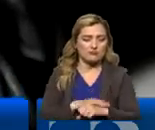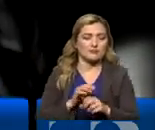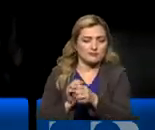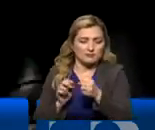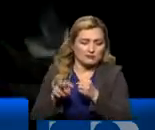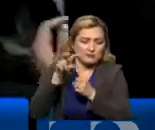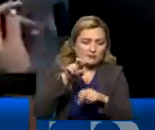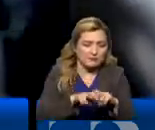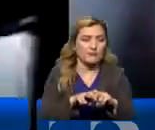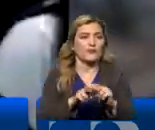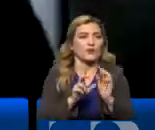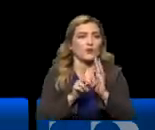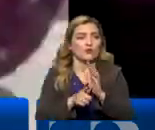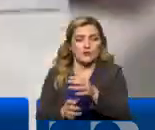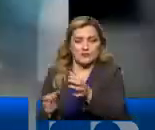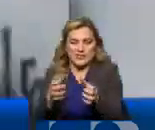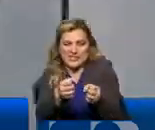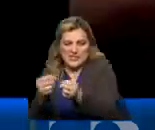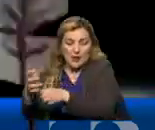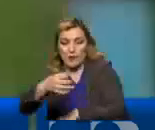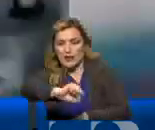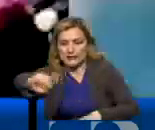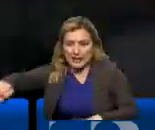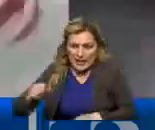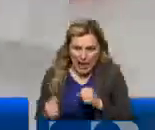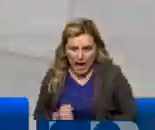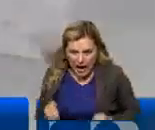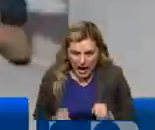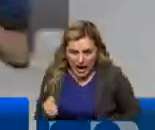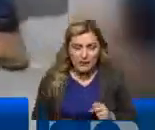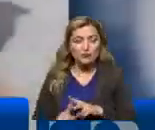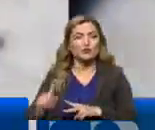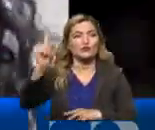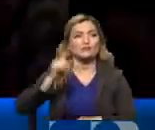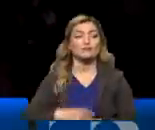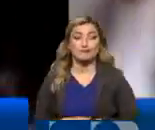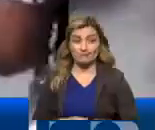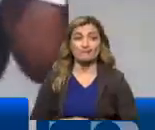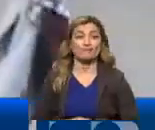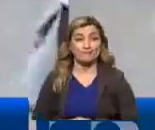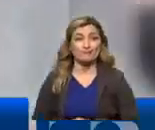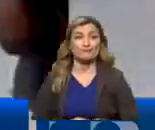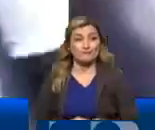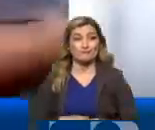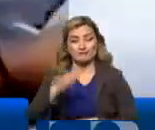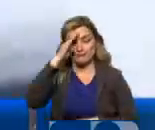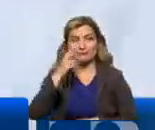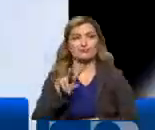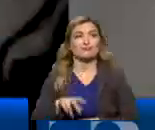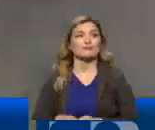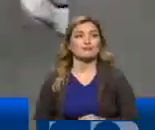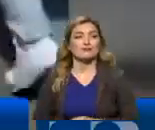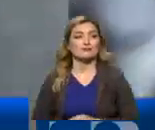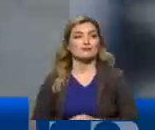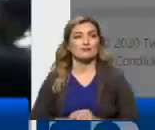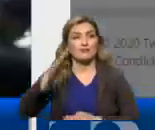cuestión de minutos nada más, el sujeto aprovecha un descuido y corre precipitadamente ante la mirada atónita de los curiosos.